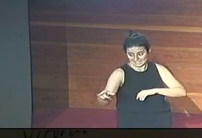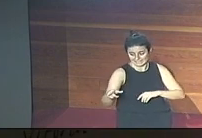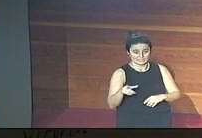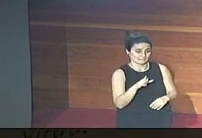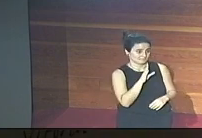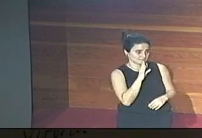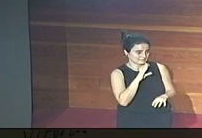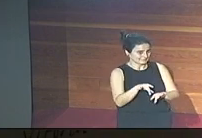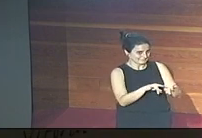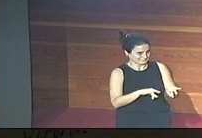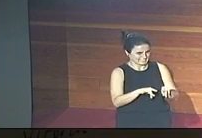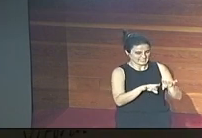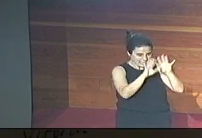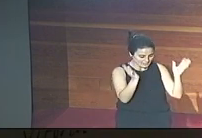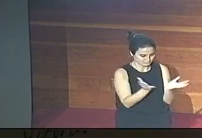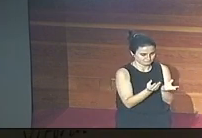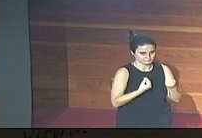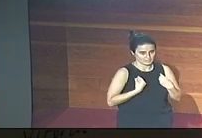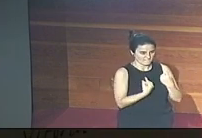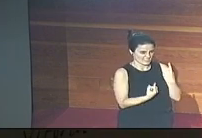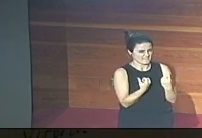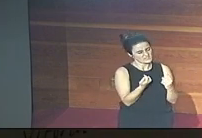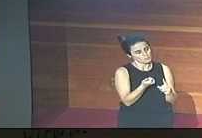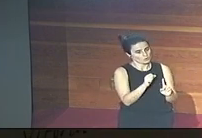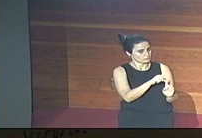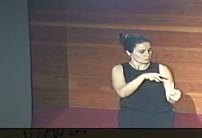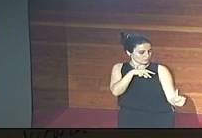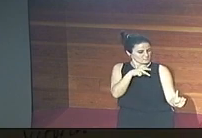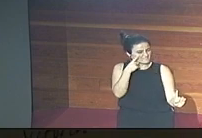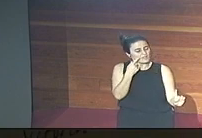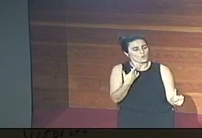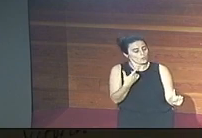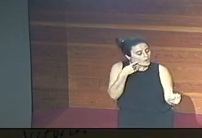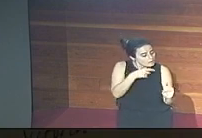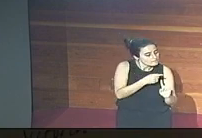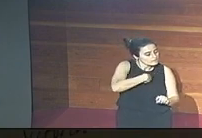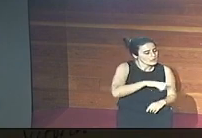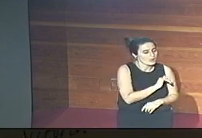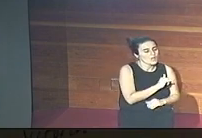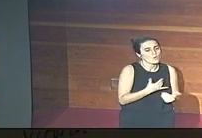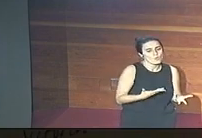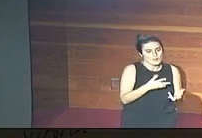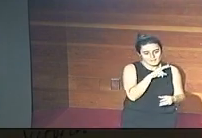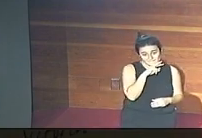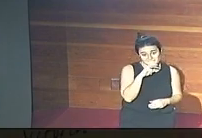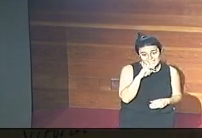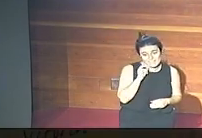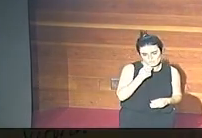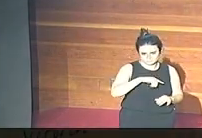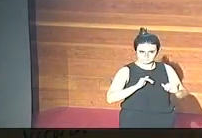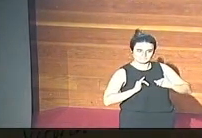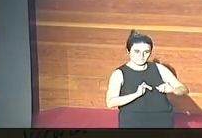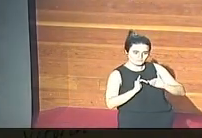a veces hay que ver las cosas con perspectiva para valorar lo que tenemos lo que disfrutamos y